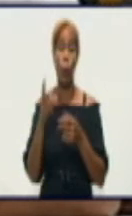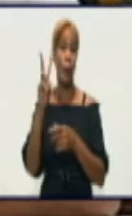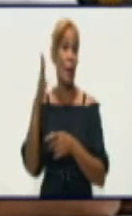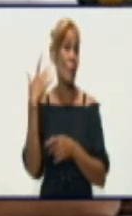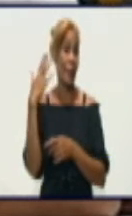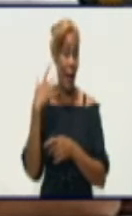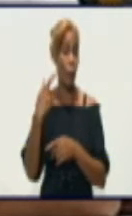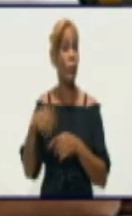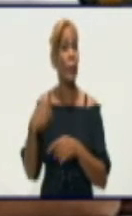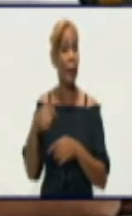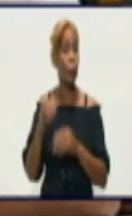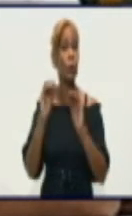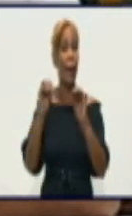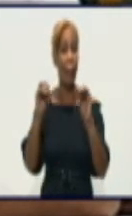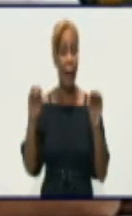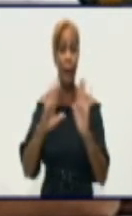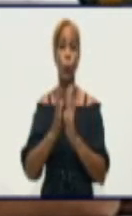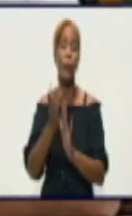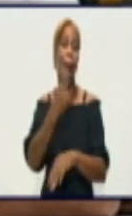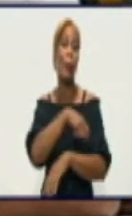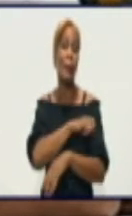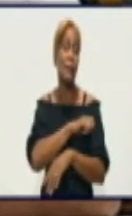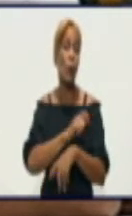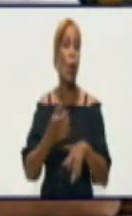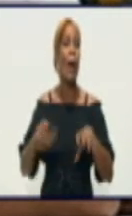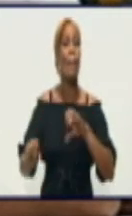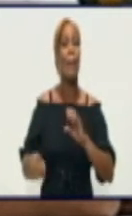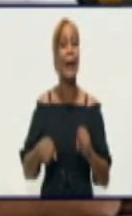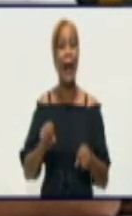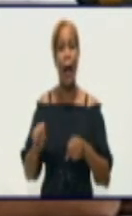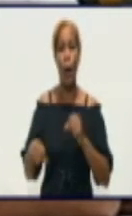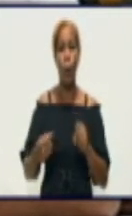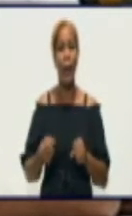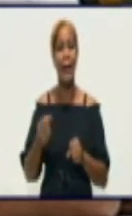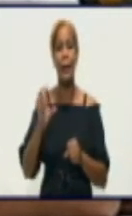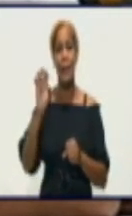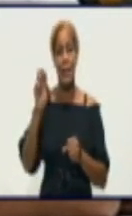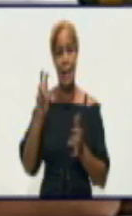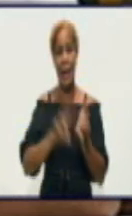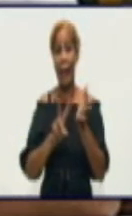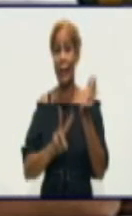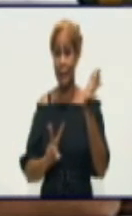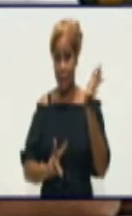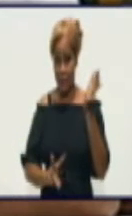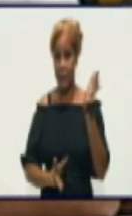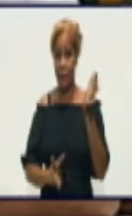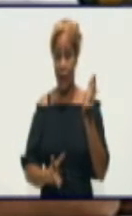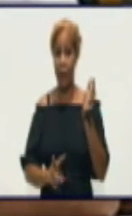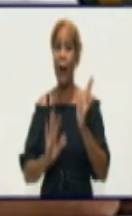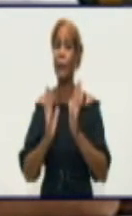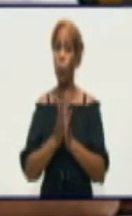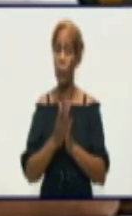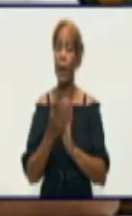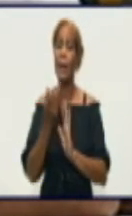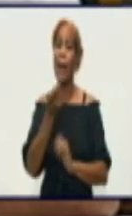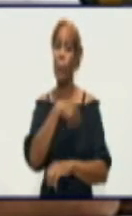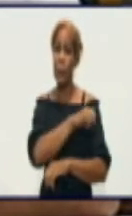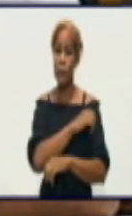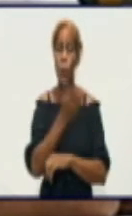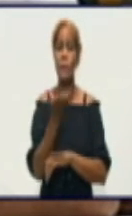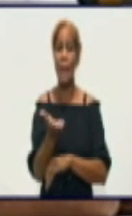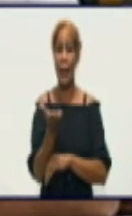ahorro que no implique o sea las necesidades básicas nuestras tratar de ahorrar la población por lo que implicaría